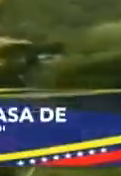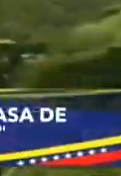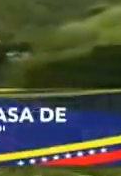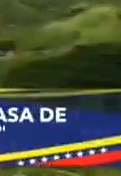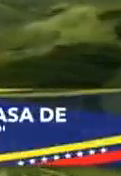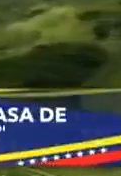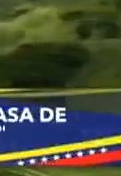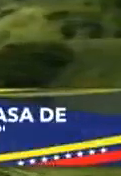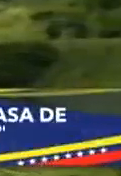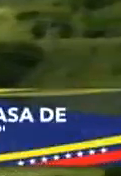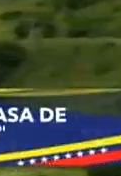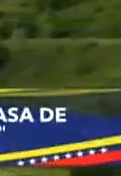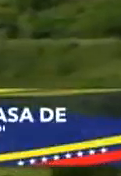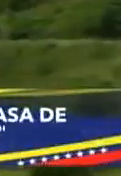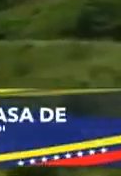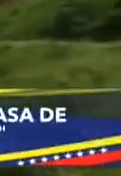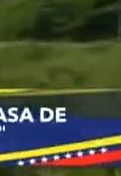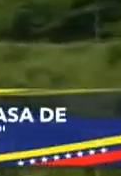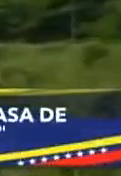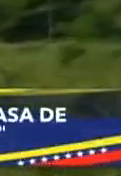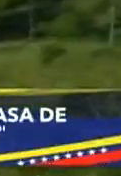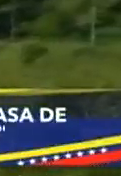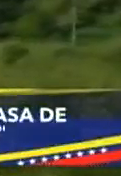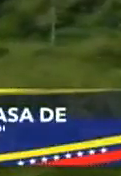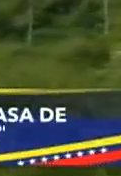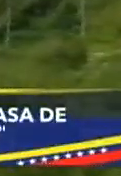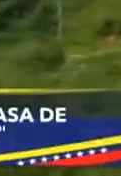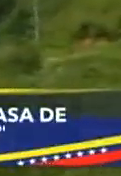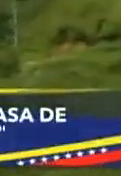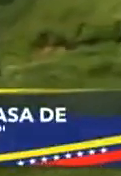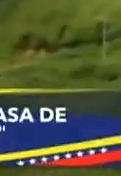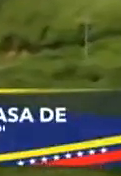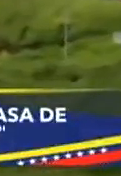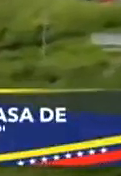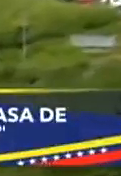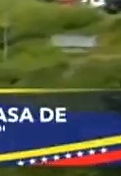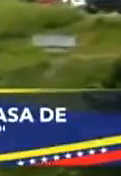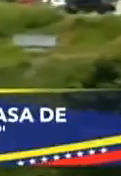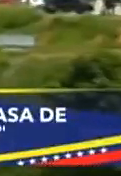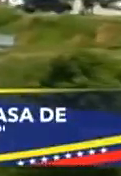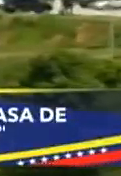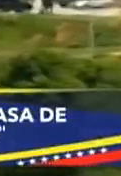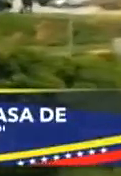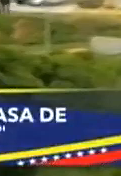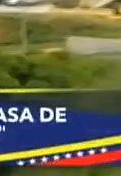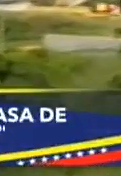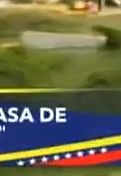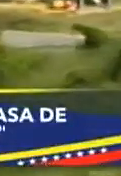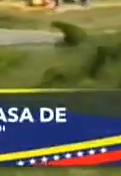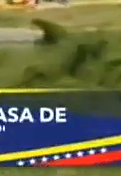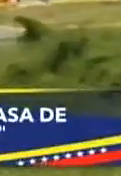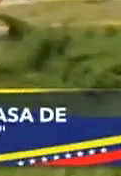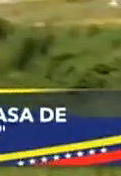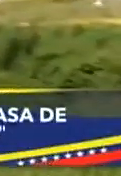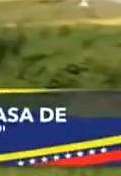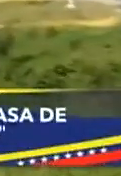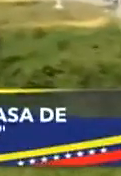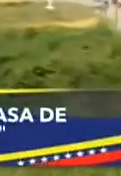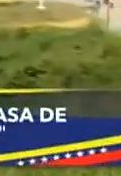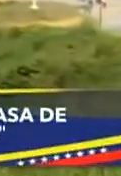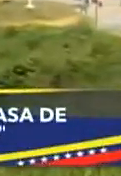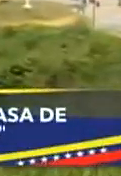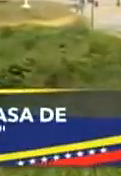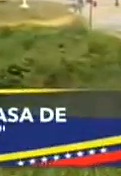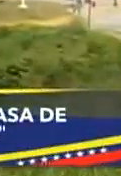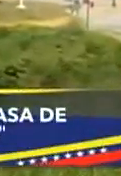medallistas en boxeo. Aquí tenemos al pescador, medallista de boxeo. Pero aquí estamos celebrando junto al ministro